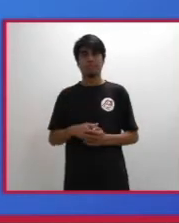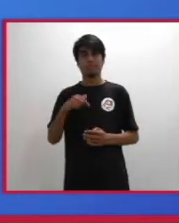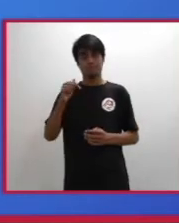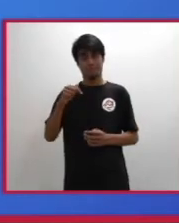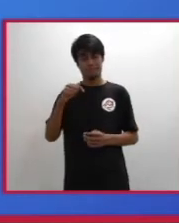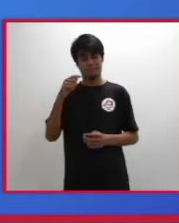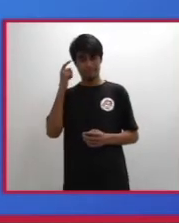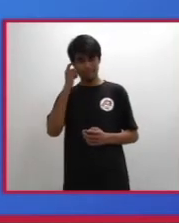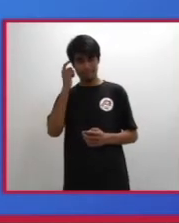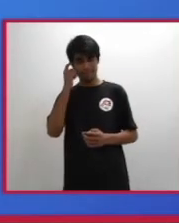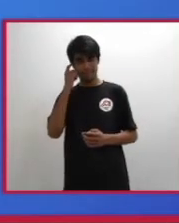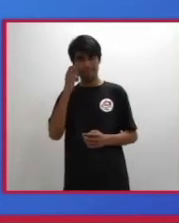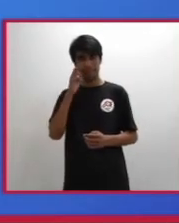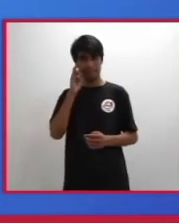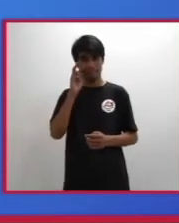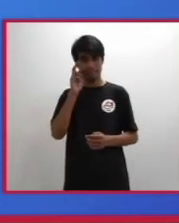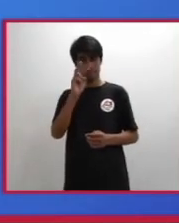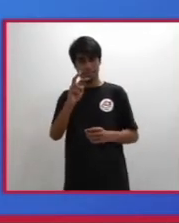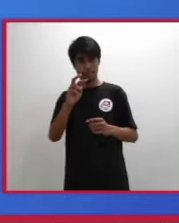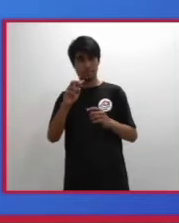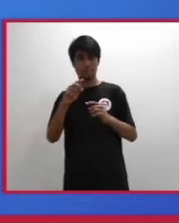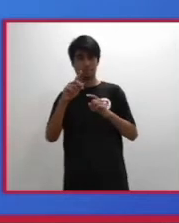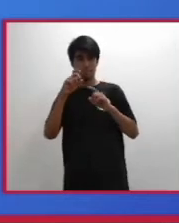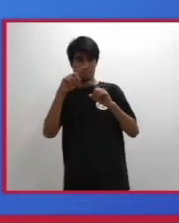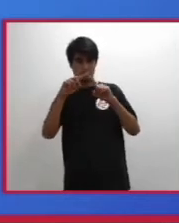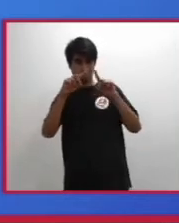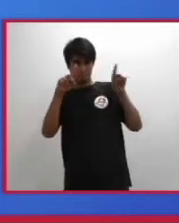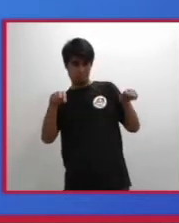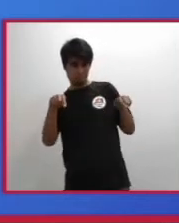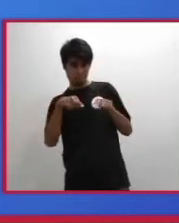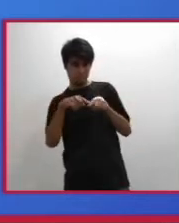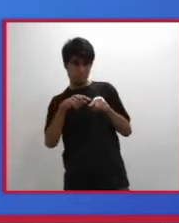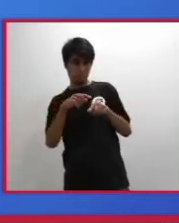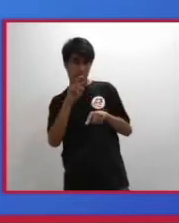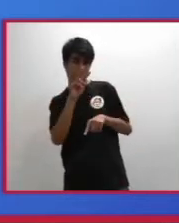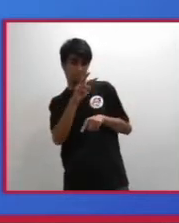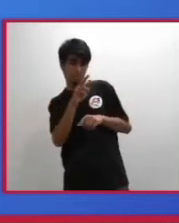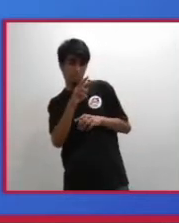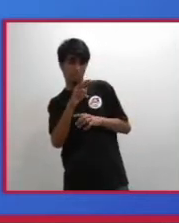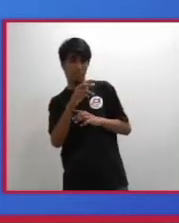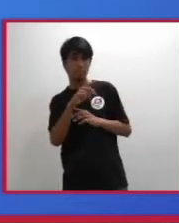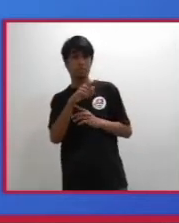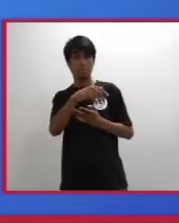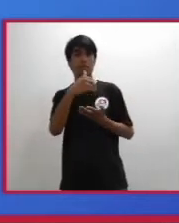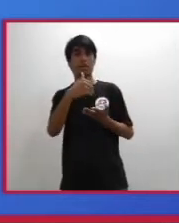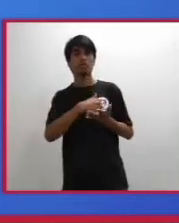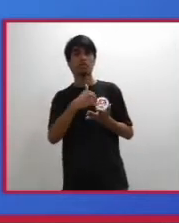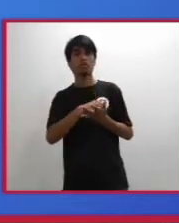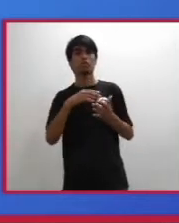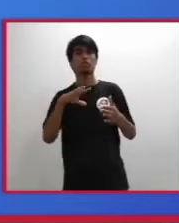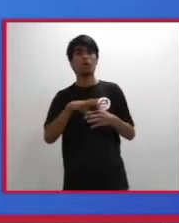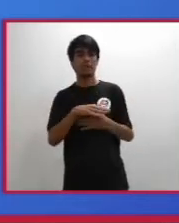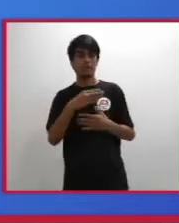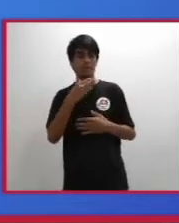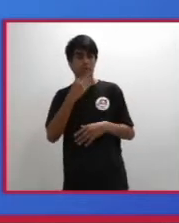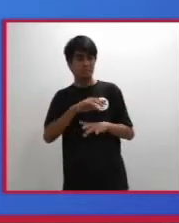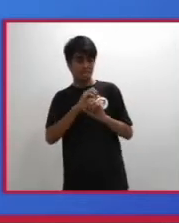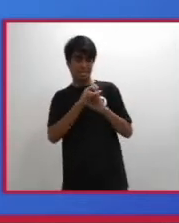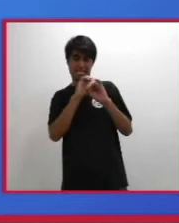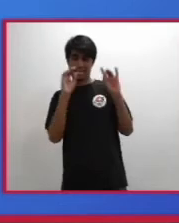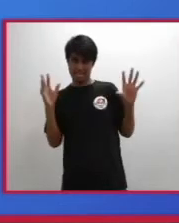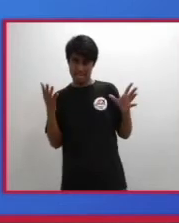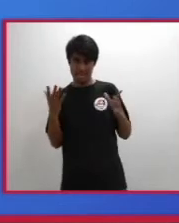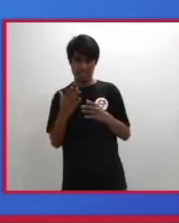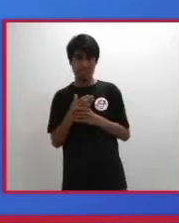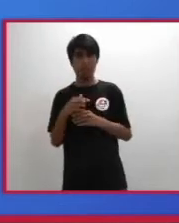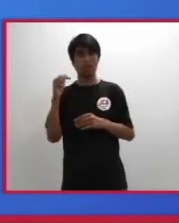Consideramos que ver una imagen o un gráfico nos ayuda a comprender mejor. Entonces,